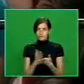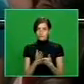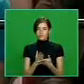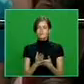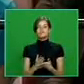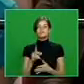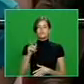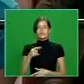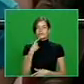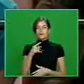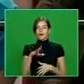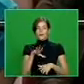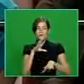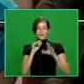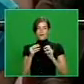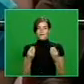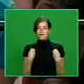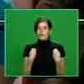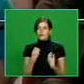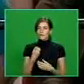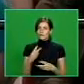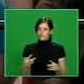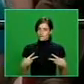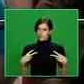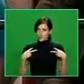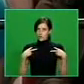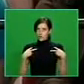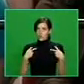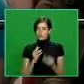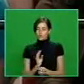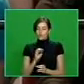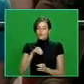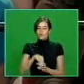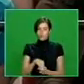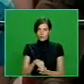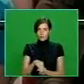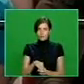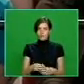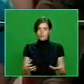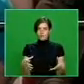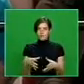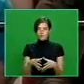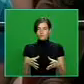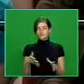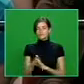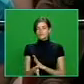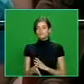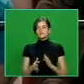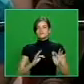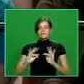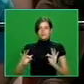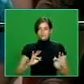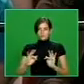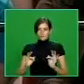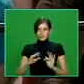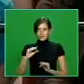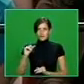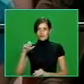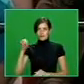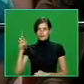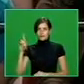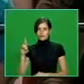lo hemos llamado El aprender para el vivir viviendo hemos incorporado este movimiento teatral